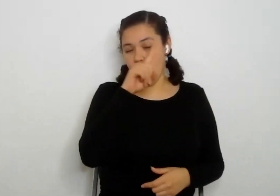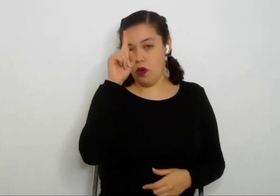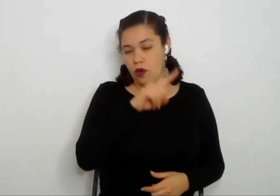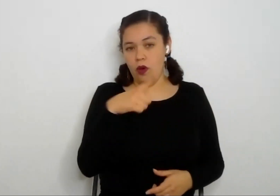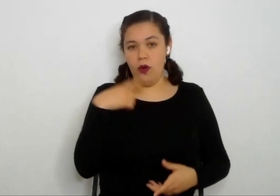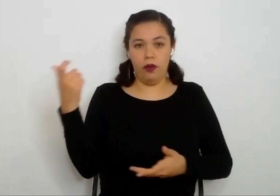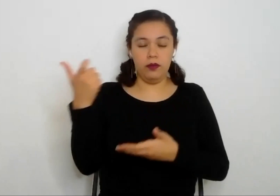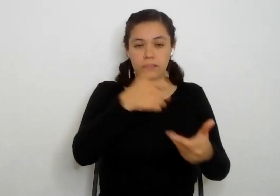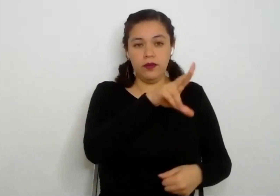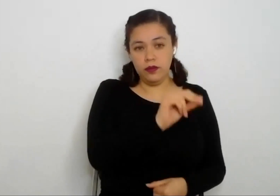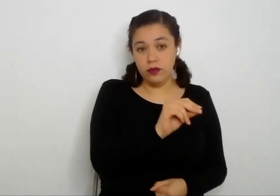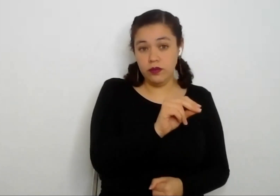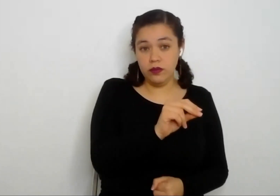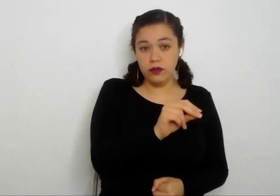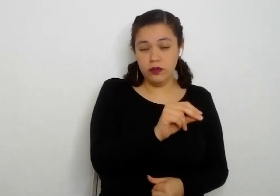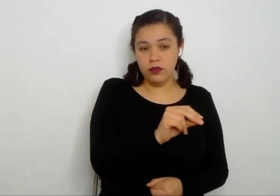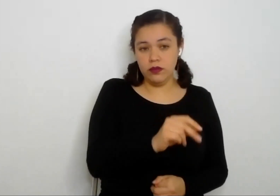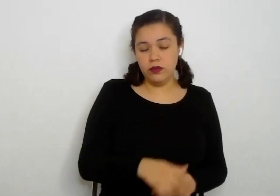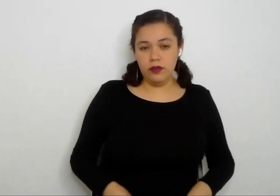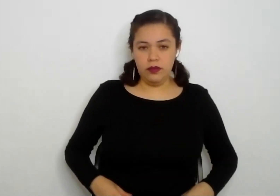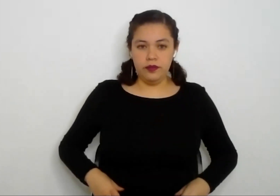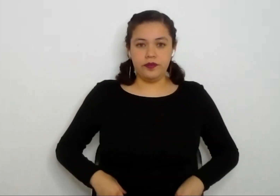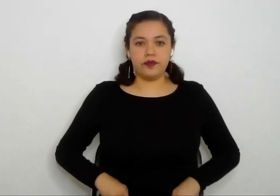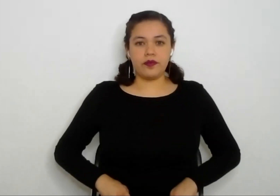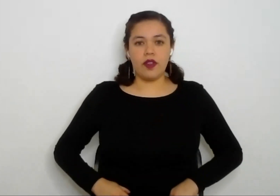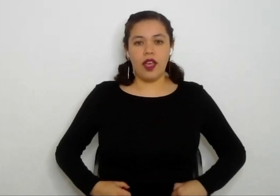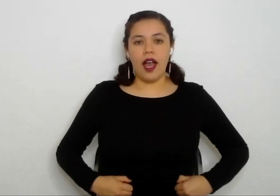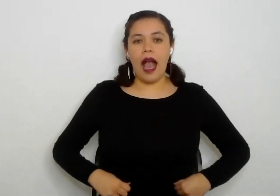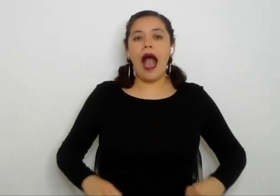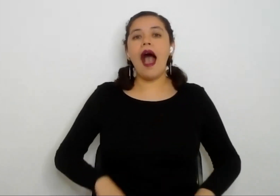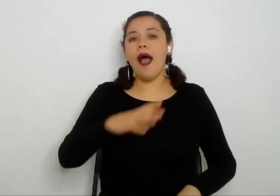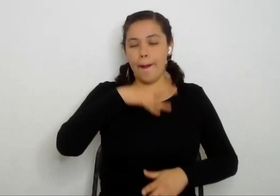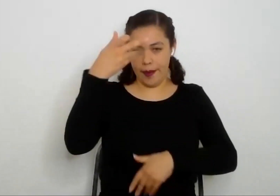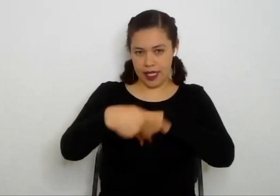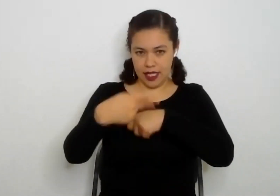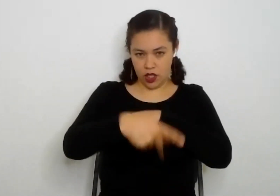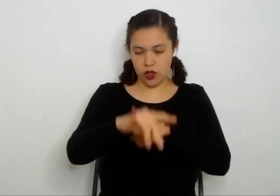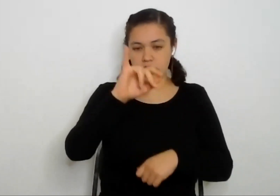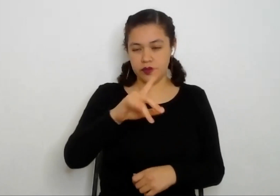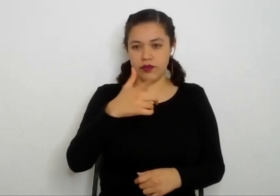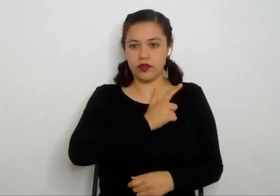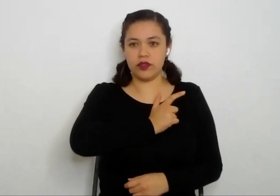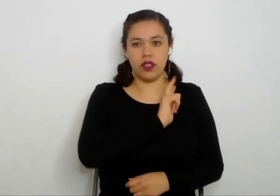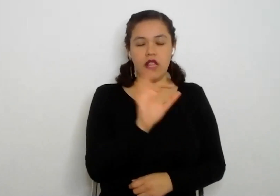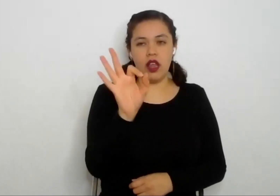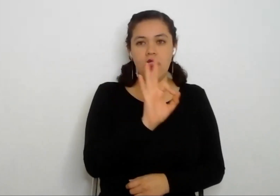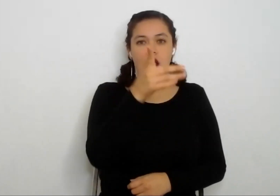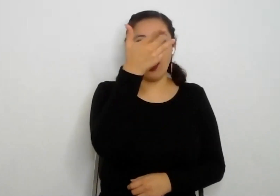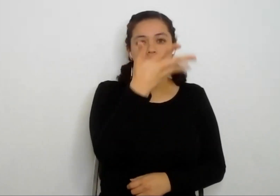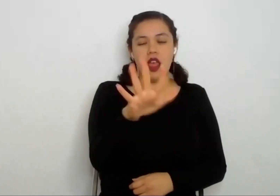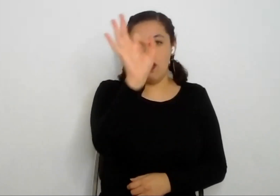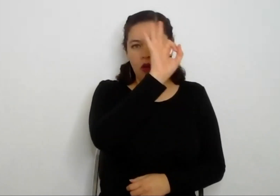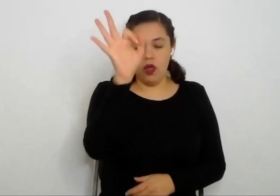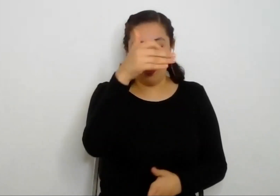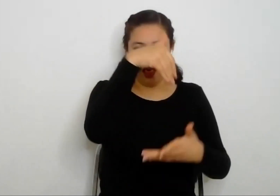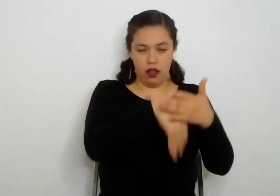inviertan en bolsa es porque tienen riesgo. O sea, no le va a gustar si de repente baja el 10%.